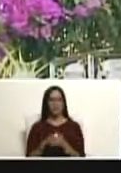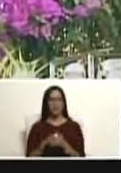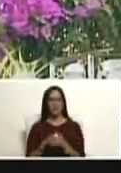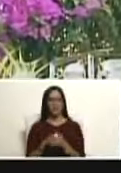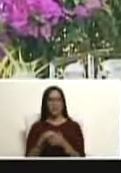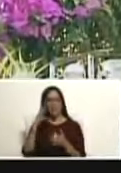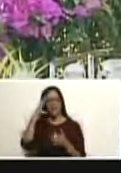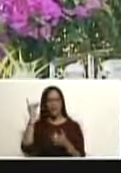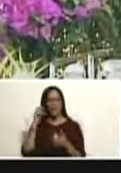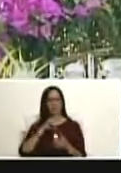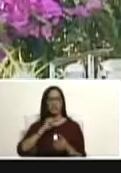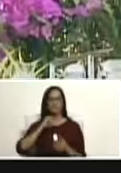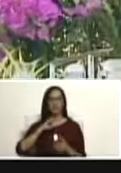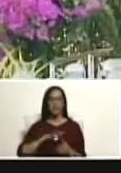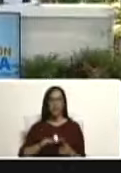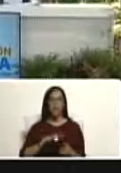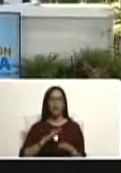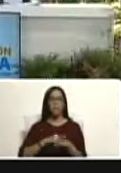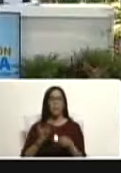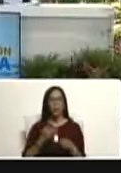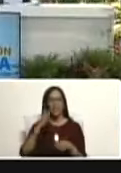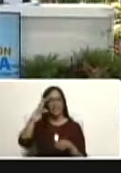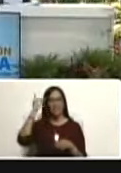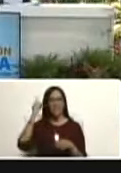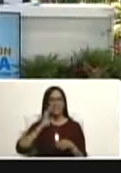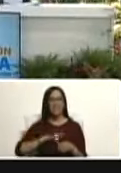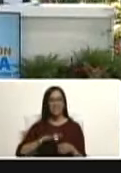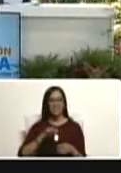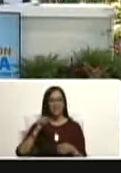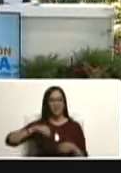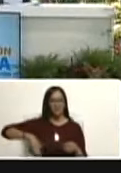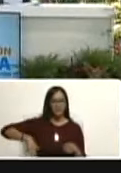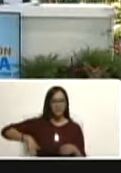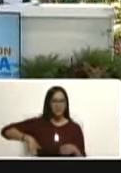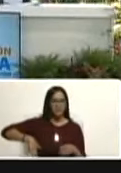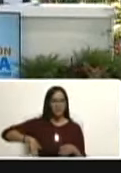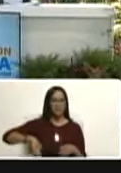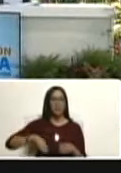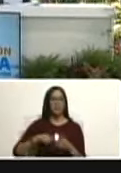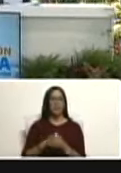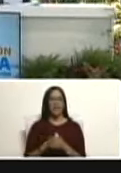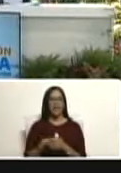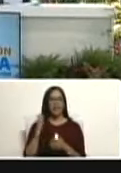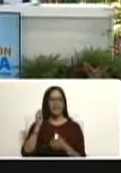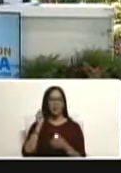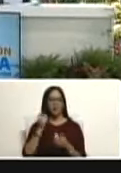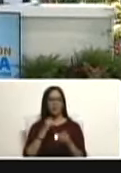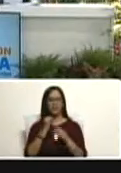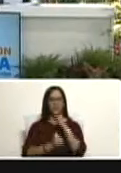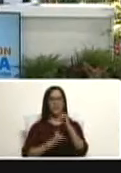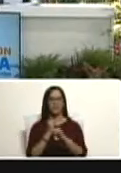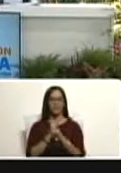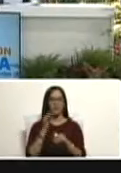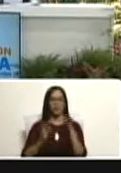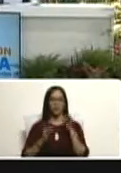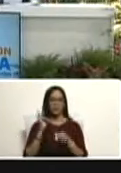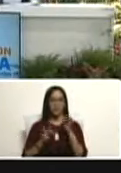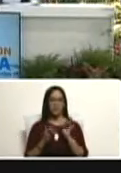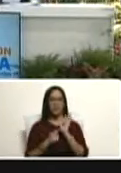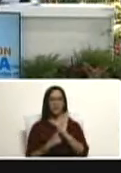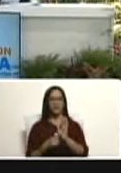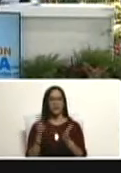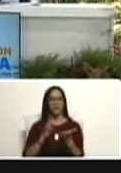Delcy no estaba presente porque Delcy estaba en La Haya, en la Corte Internacional de Justicia, llevando la verdad de